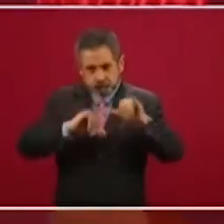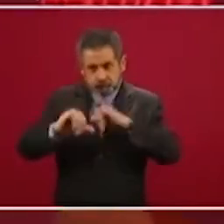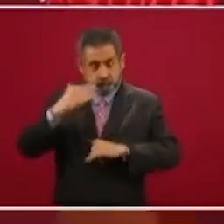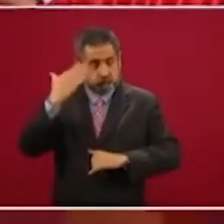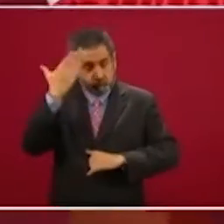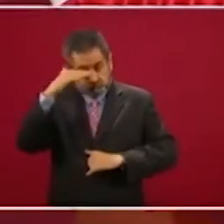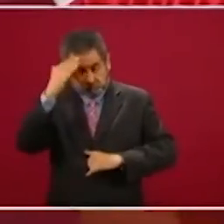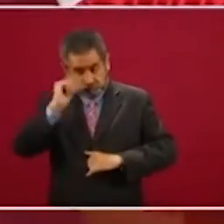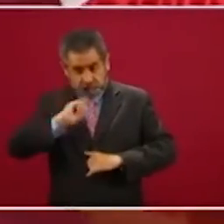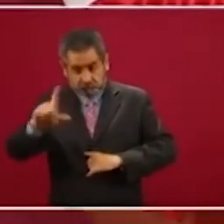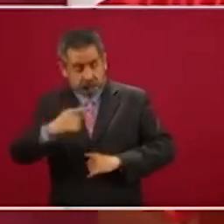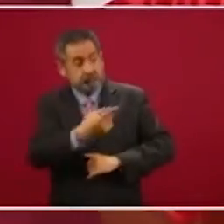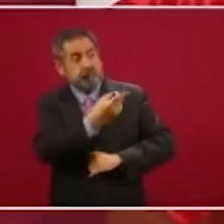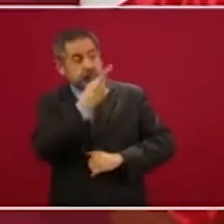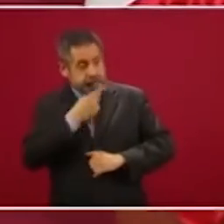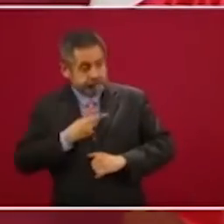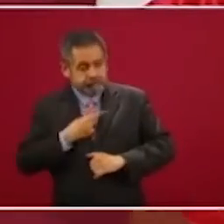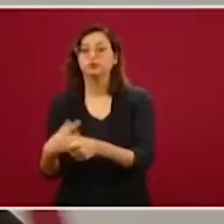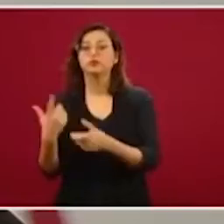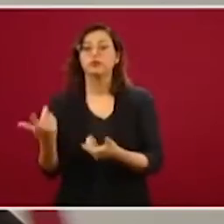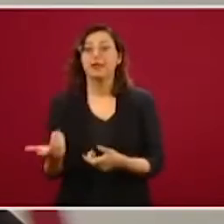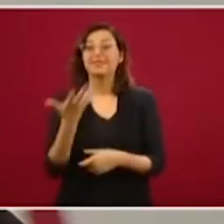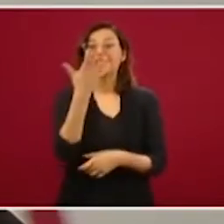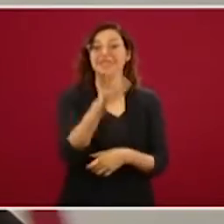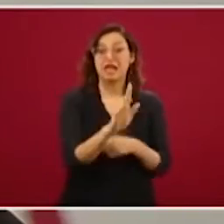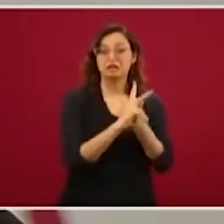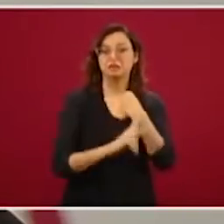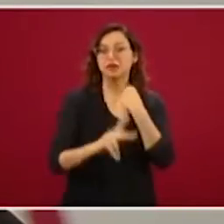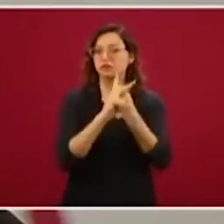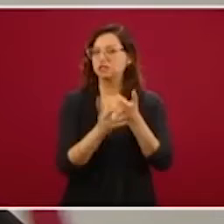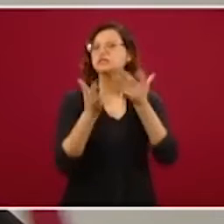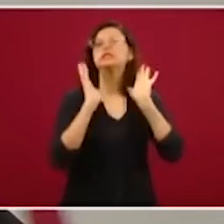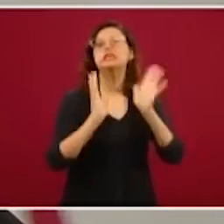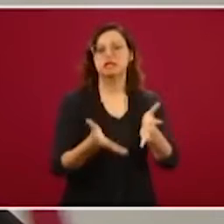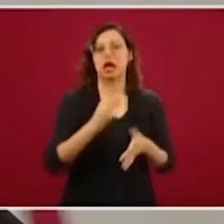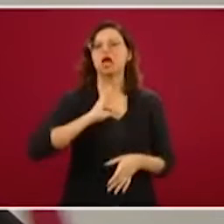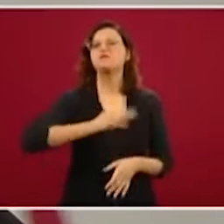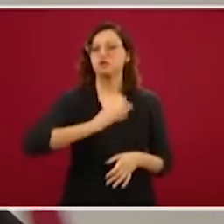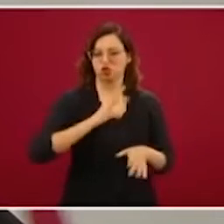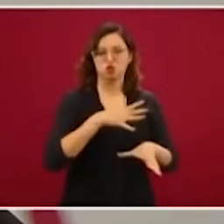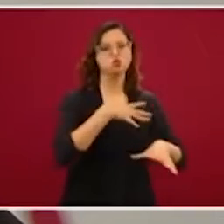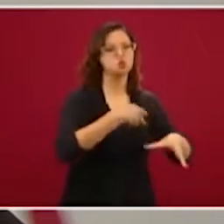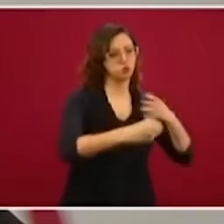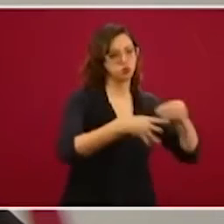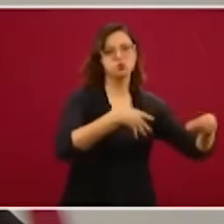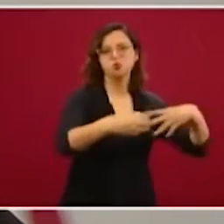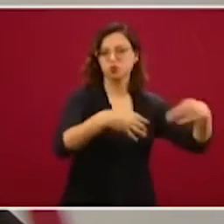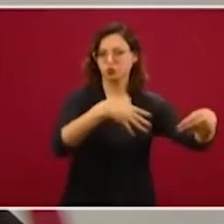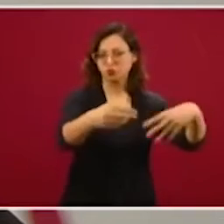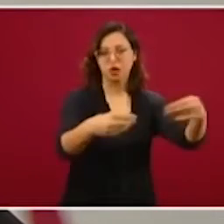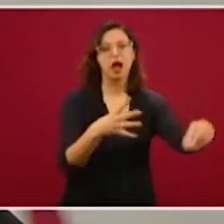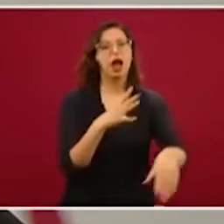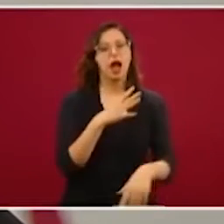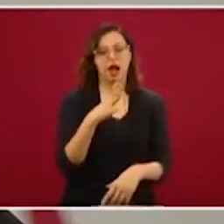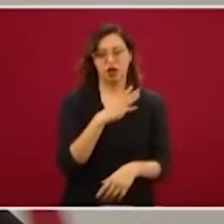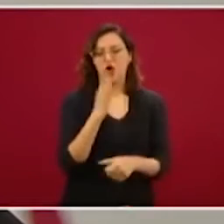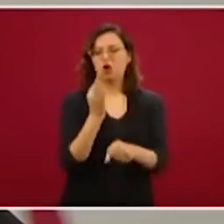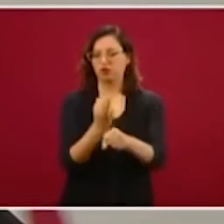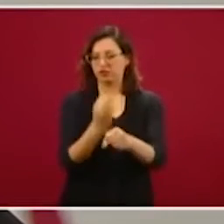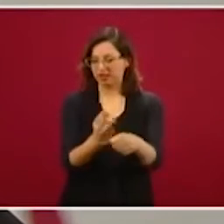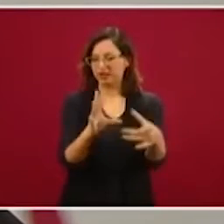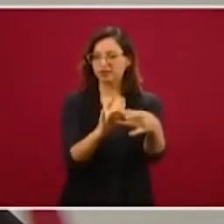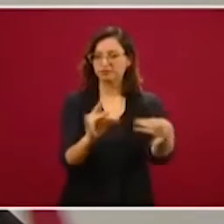no se indiquen por su parte el subsecretario de prevención y promoción de la salud hugo lópez gatell